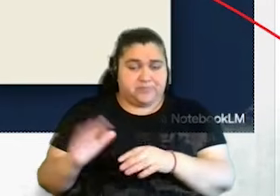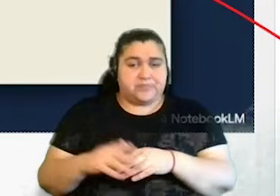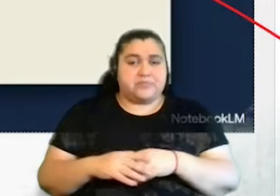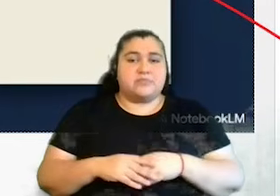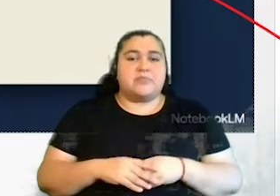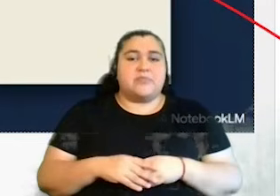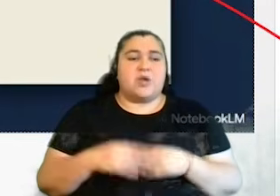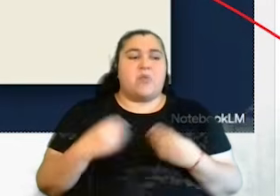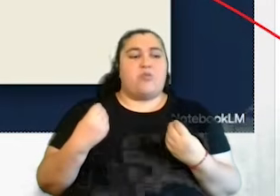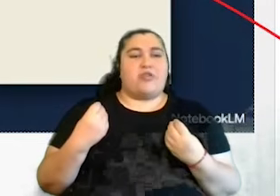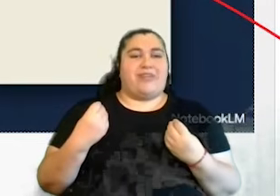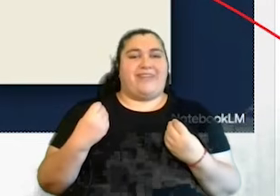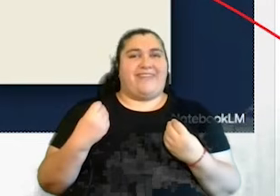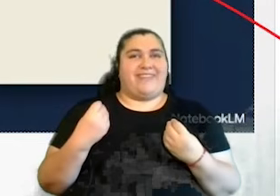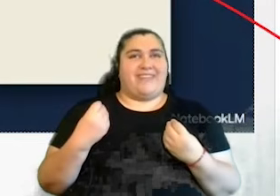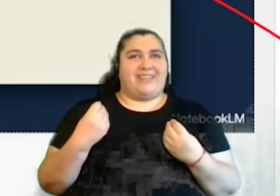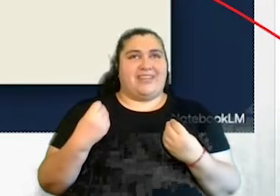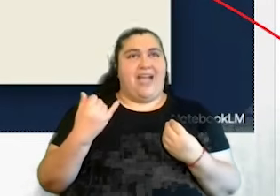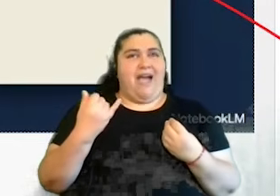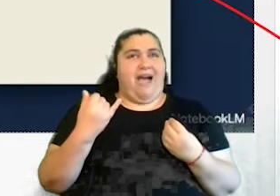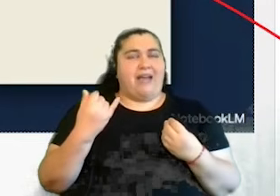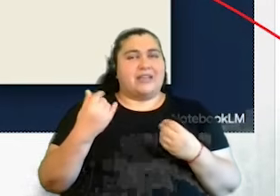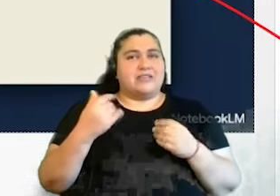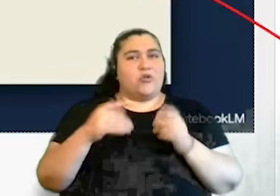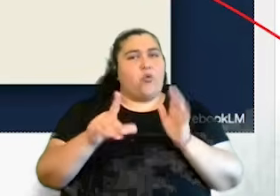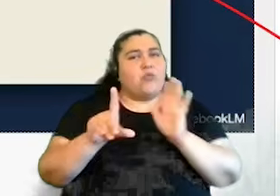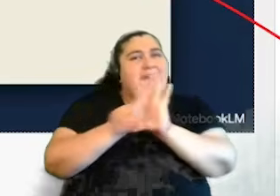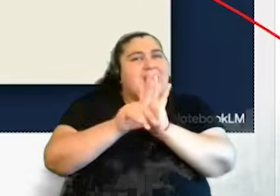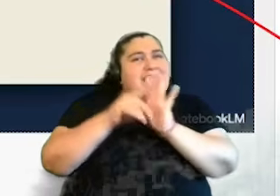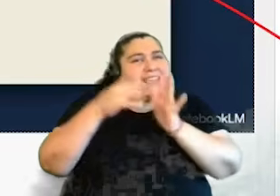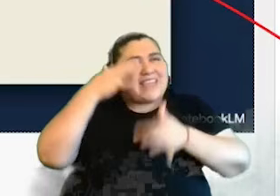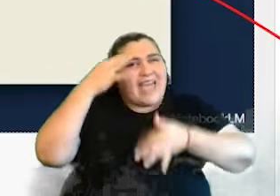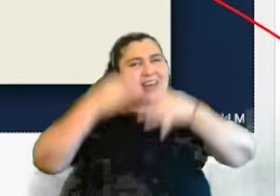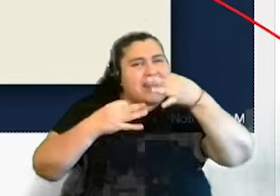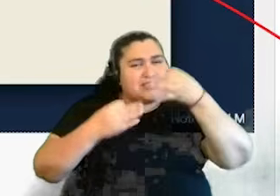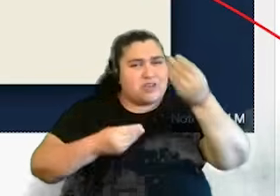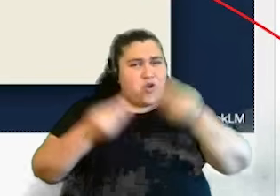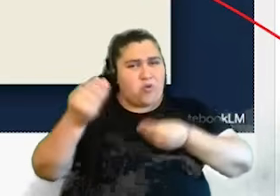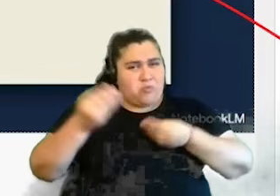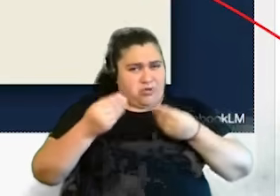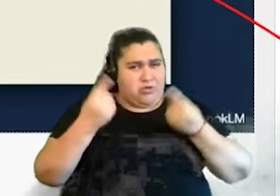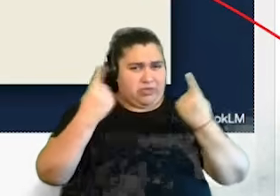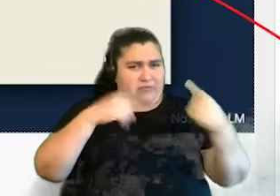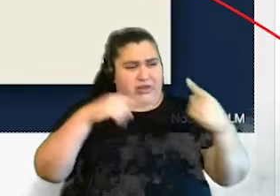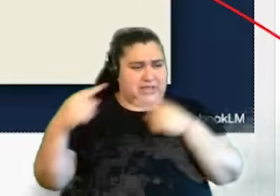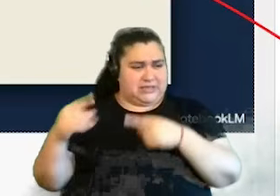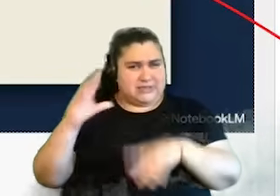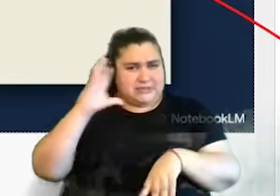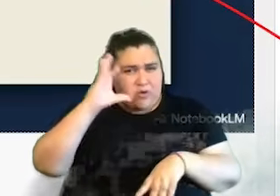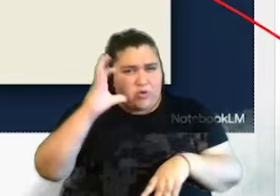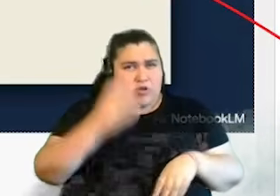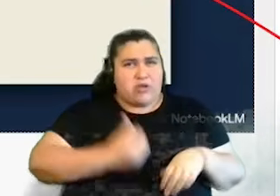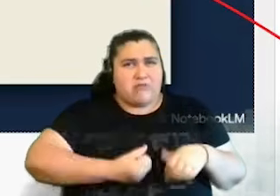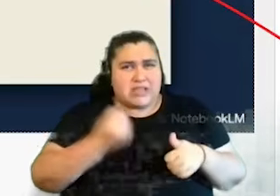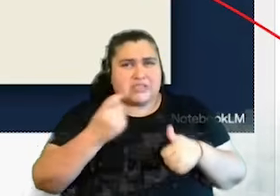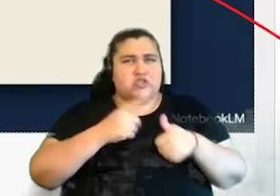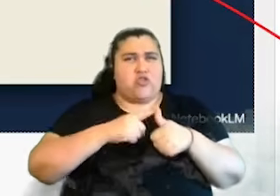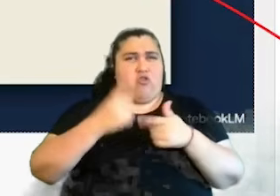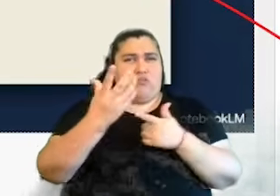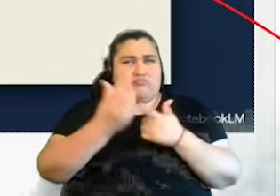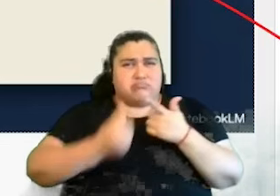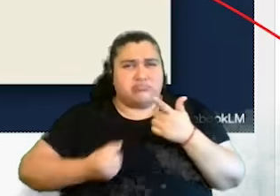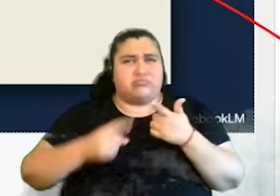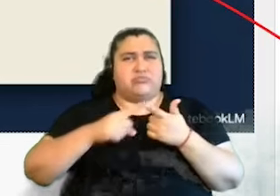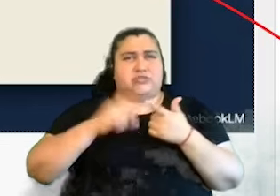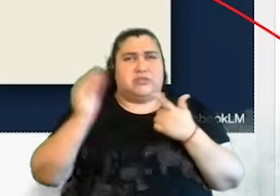criterio contable bastante conflictivo, entiéndase como tal, como fue la aplicación del ajuste por inflación, el tema de quebrantos y